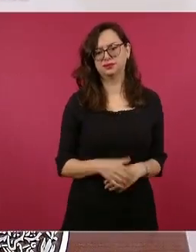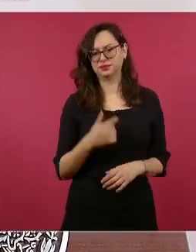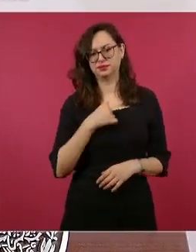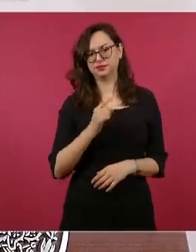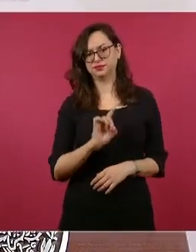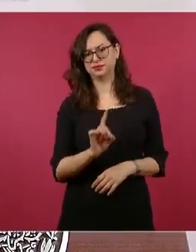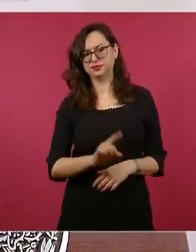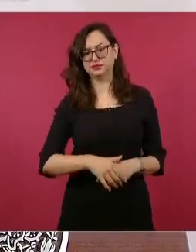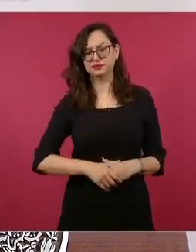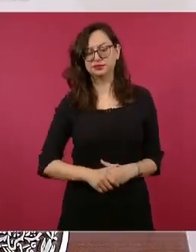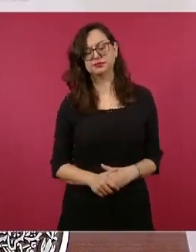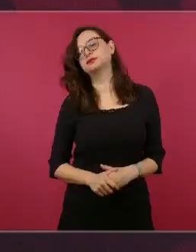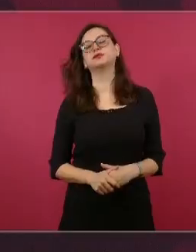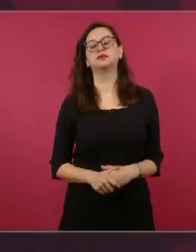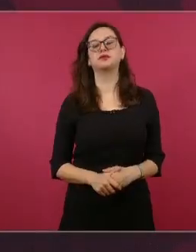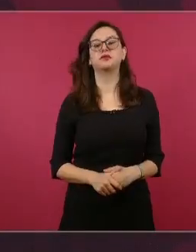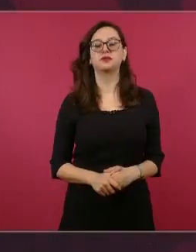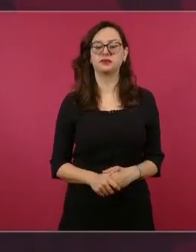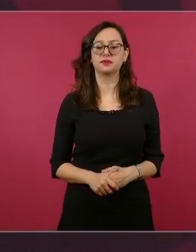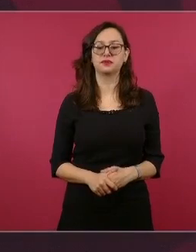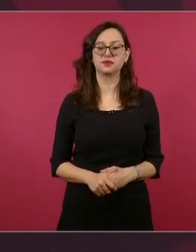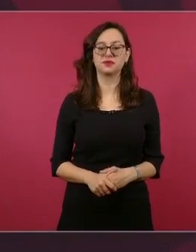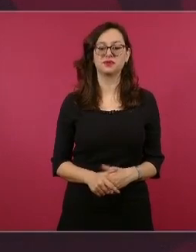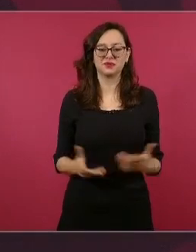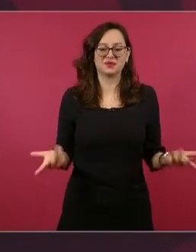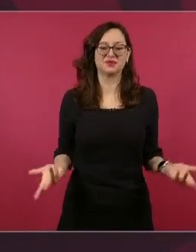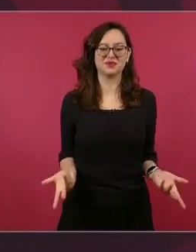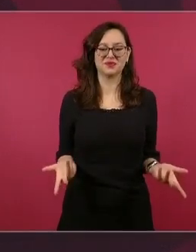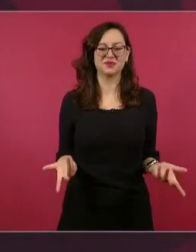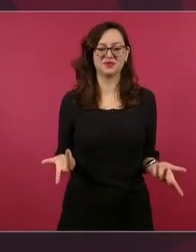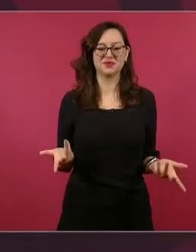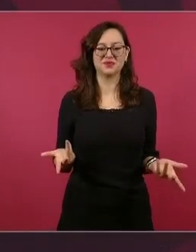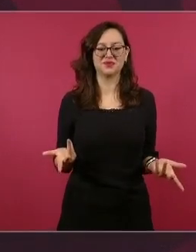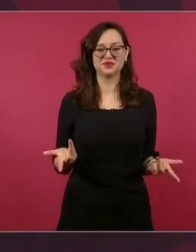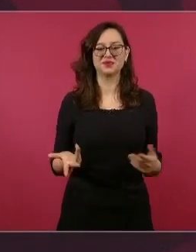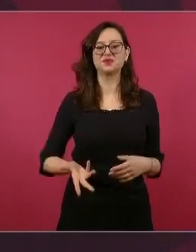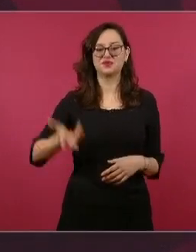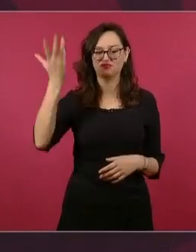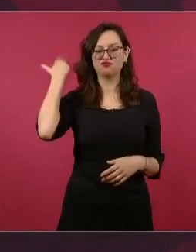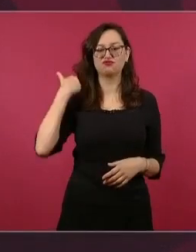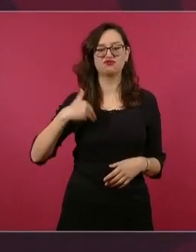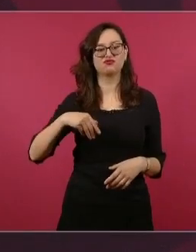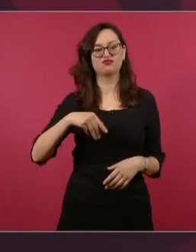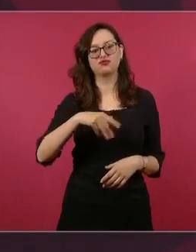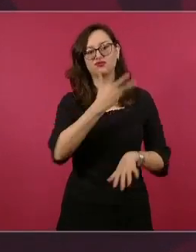platicaba que querían que entregáramos el petróleo y dije no